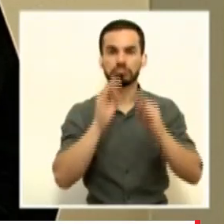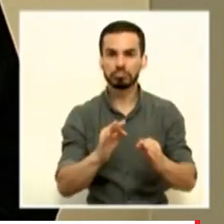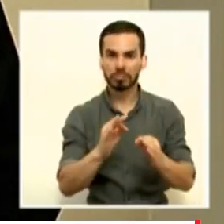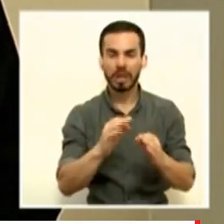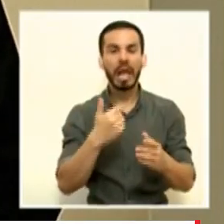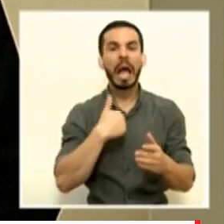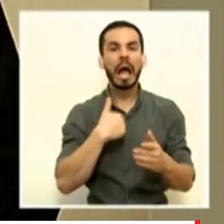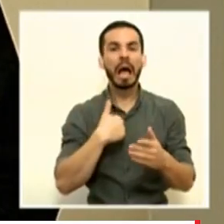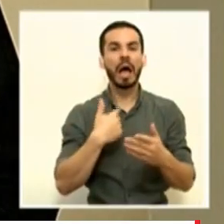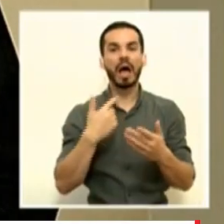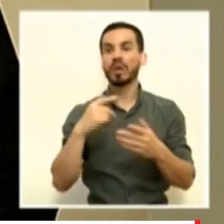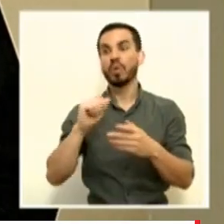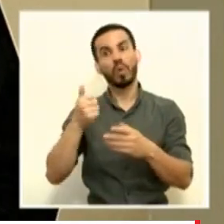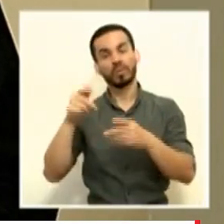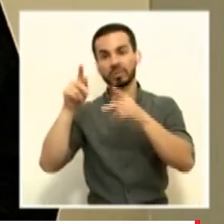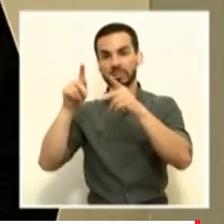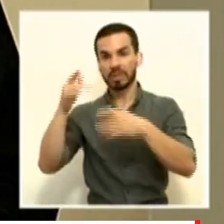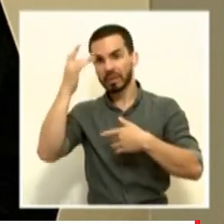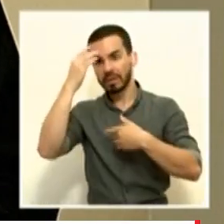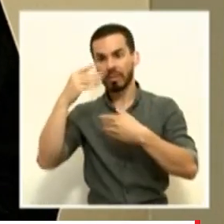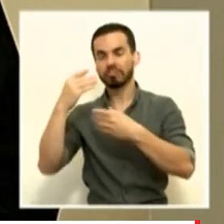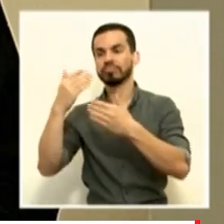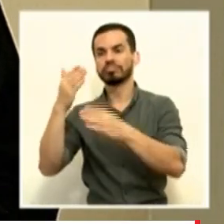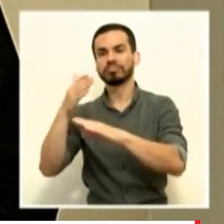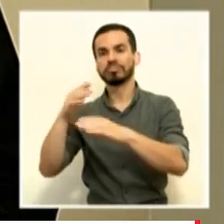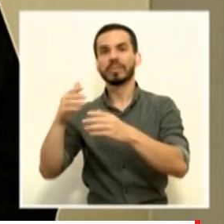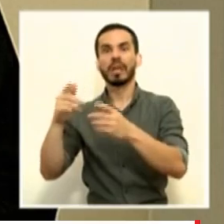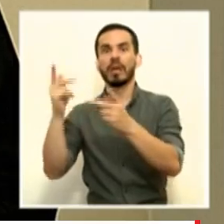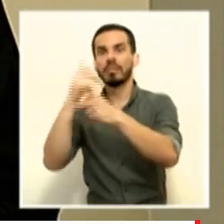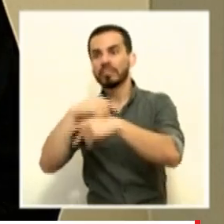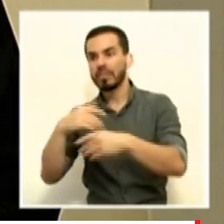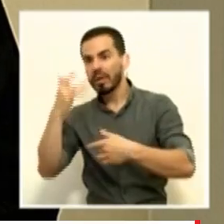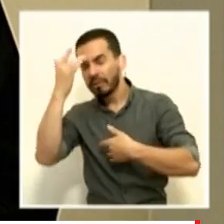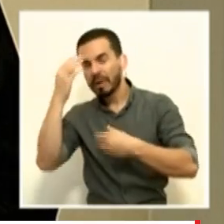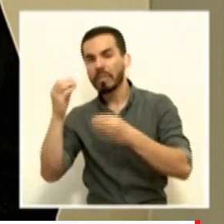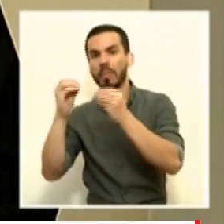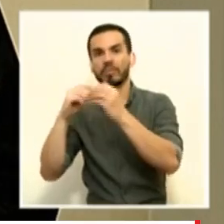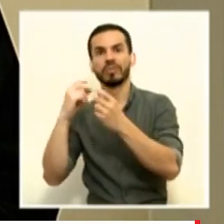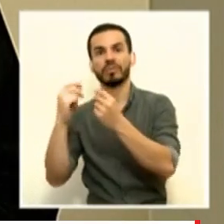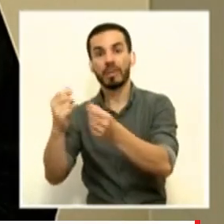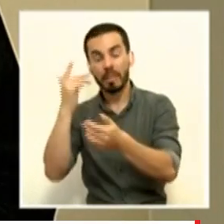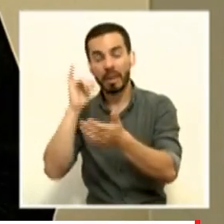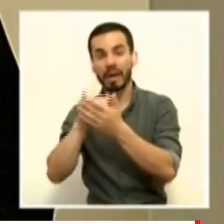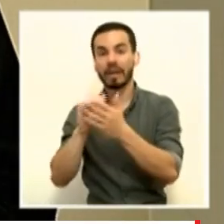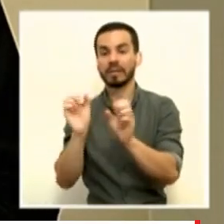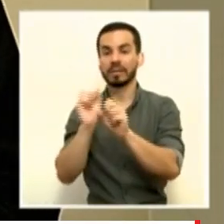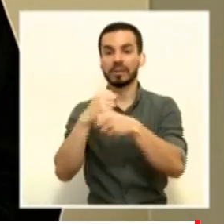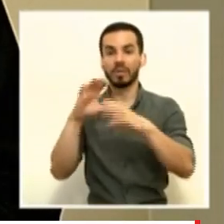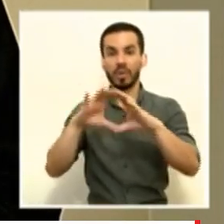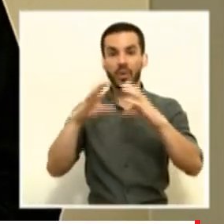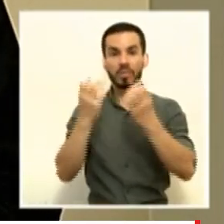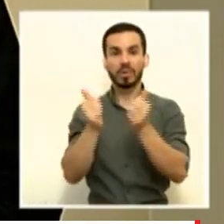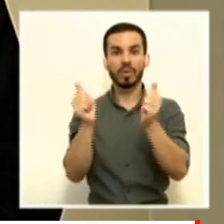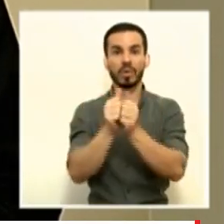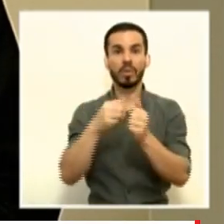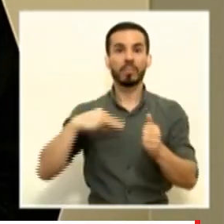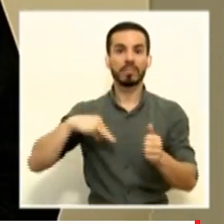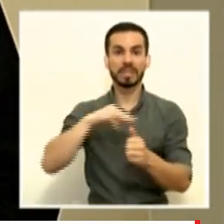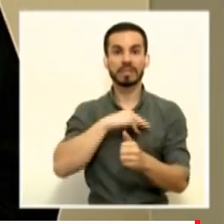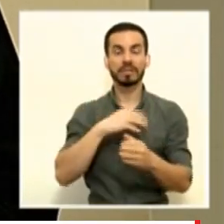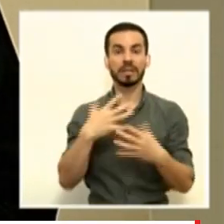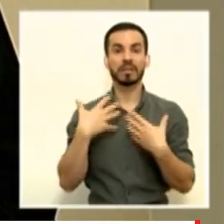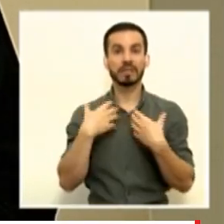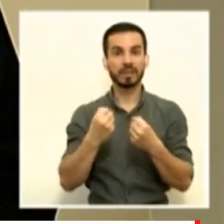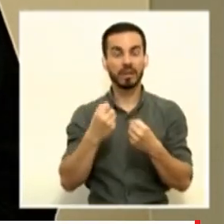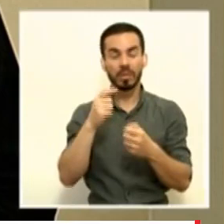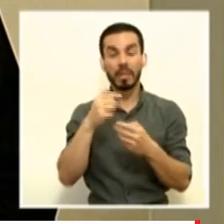hay pacientes que se deterioran muy rápido. Hemos visto, y para eso se formó una comisión en conjunto con el Ministerio de Salud, pero sí en